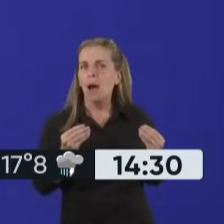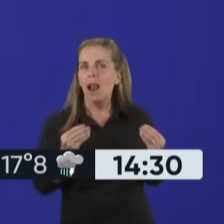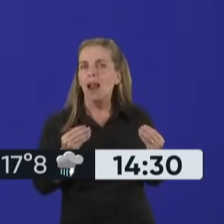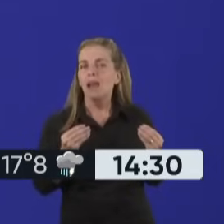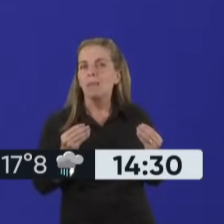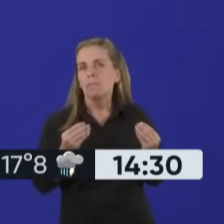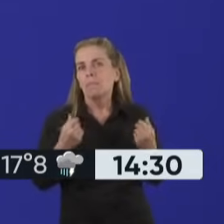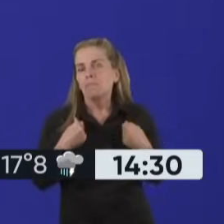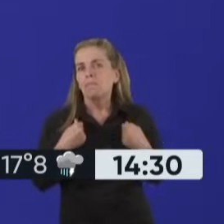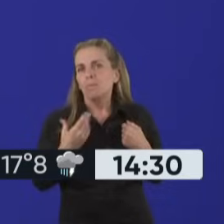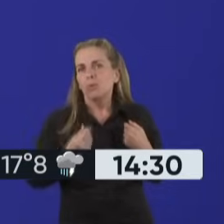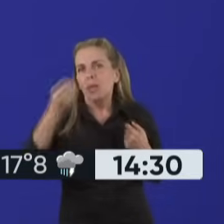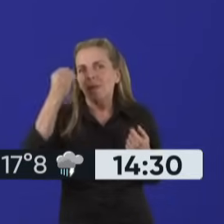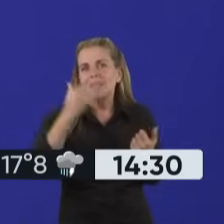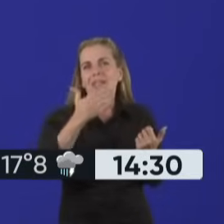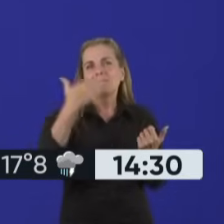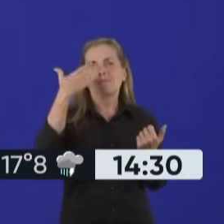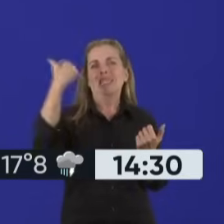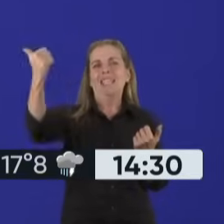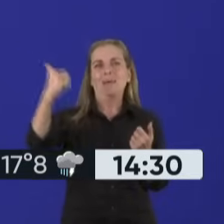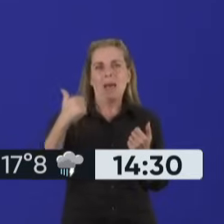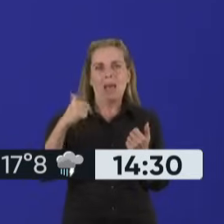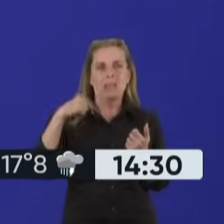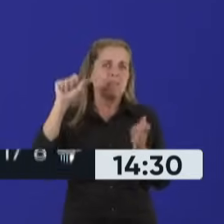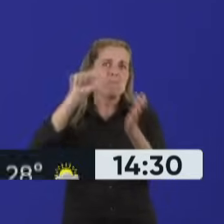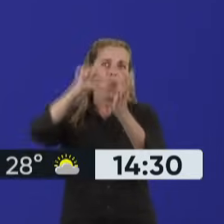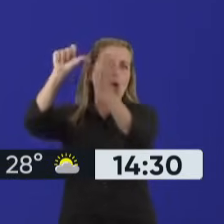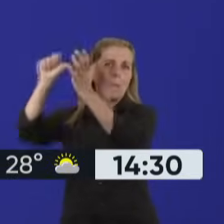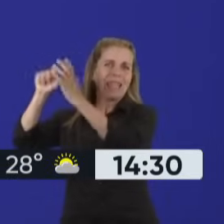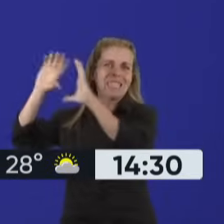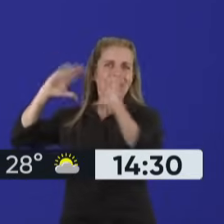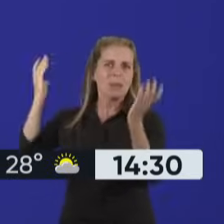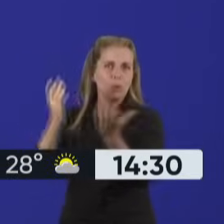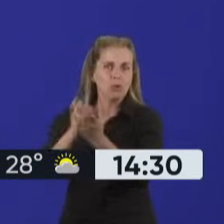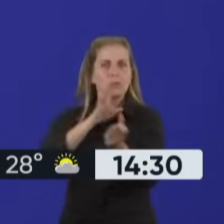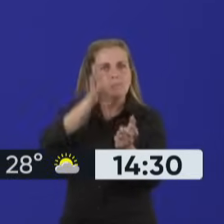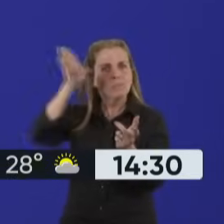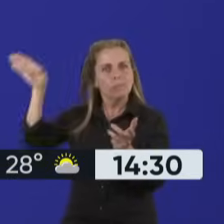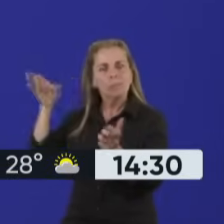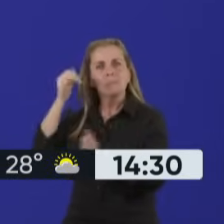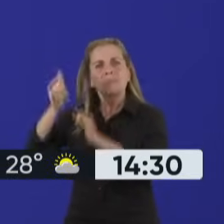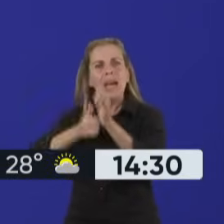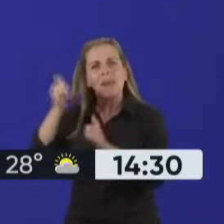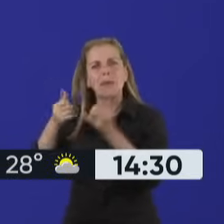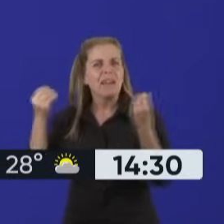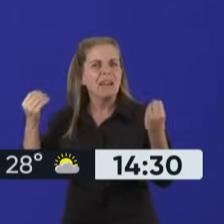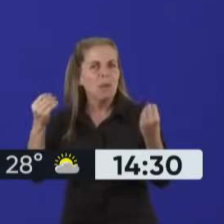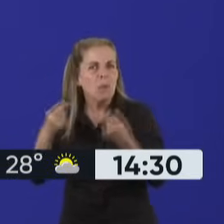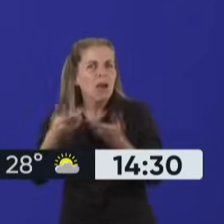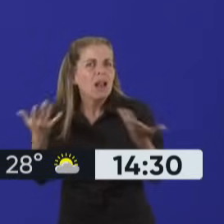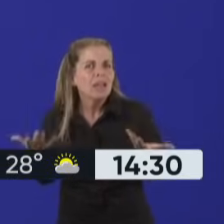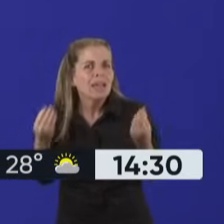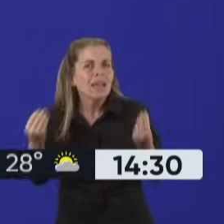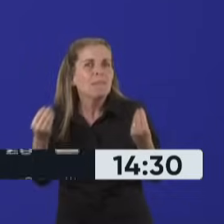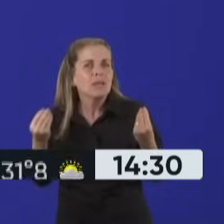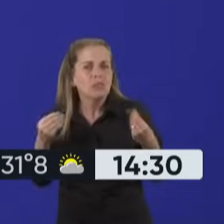de distintas universidades del mundo, digamos, para justamente explicar qué es lo que ha